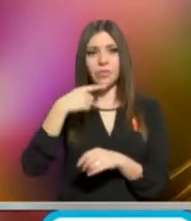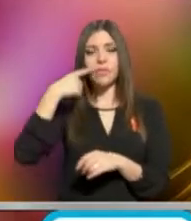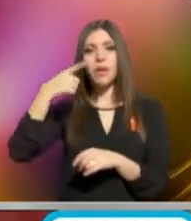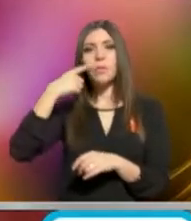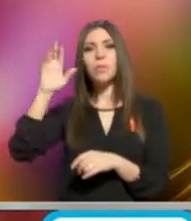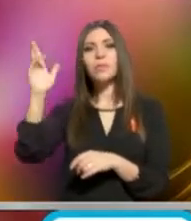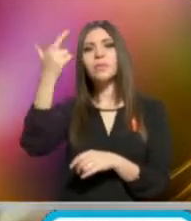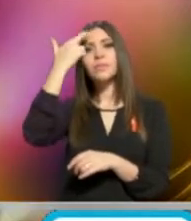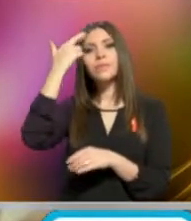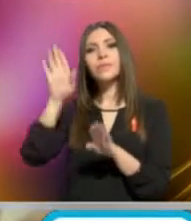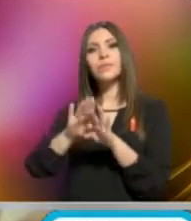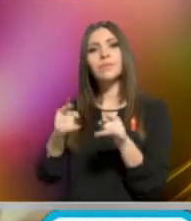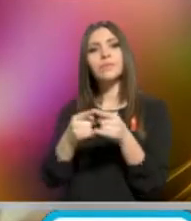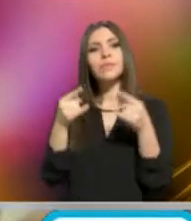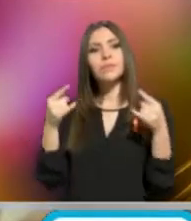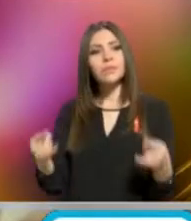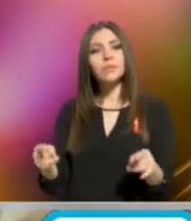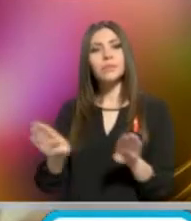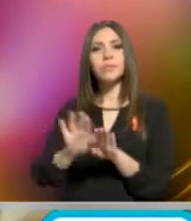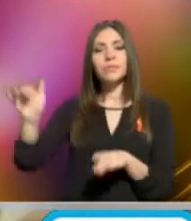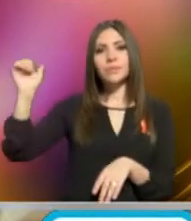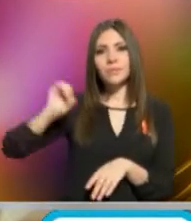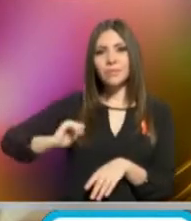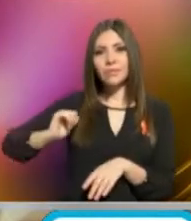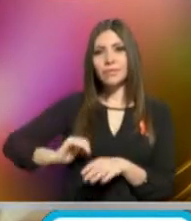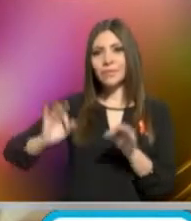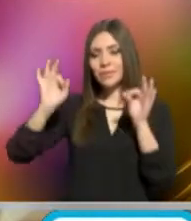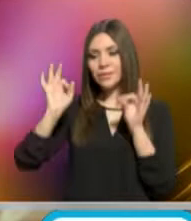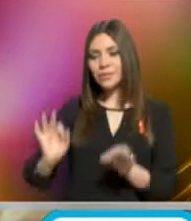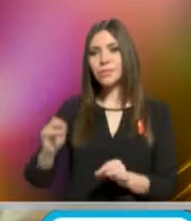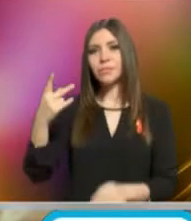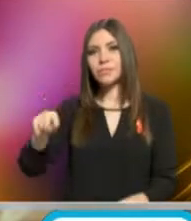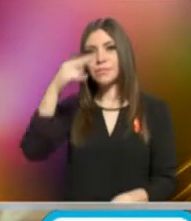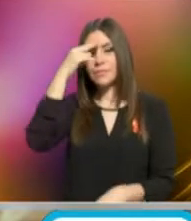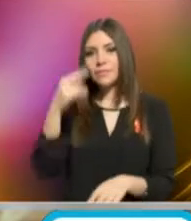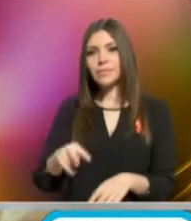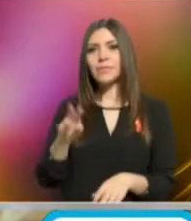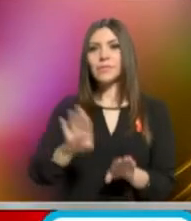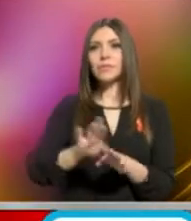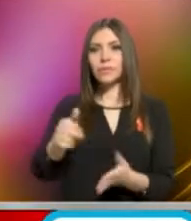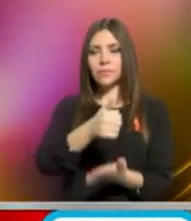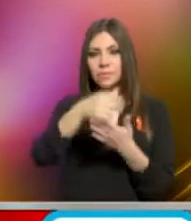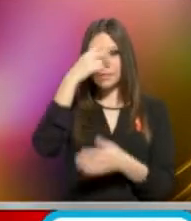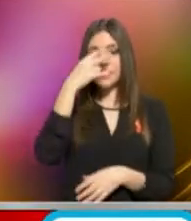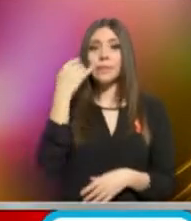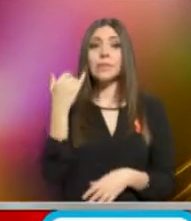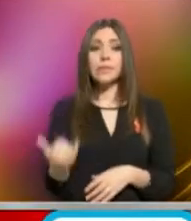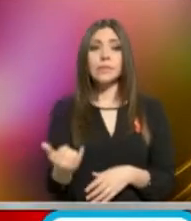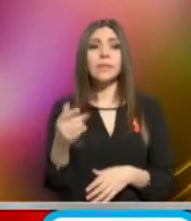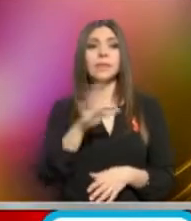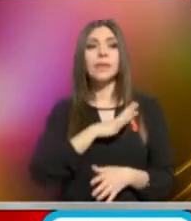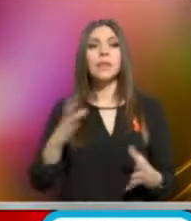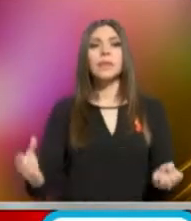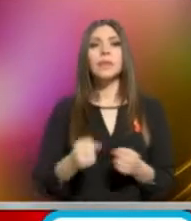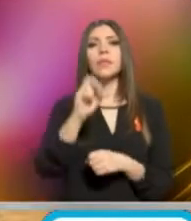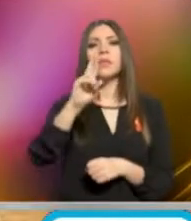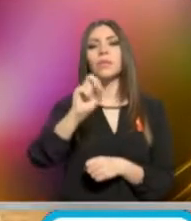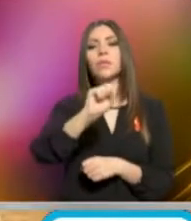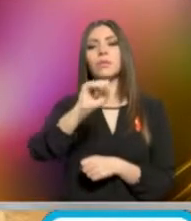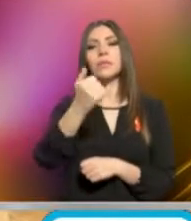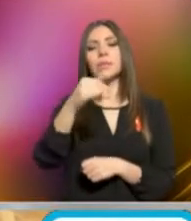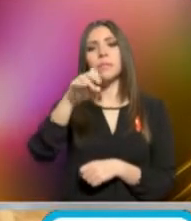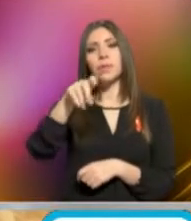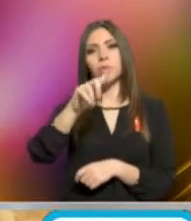show nocturno chilango, así como al 100%. Recoge, repito, las figuras de Rosy